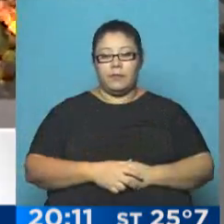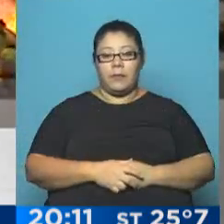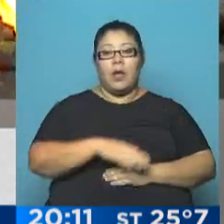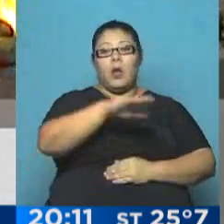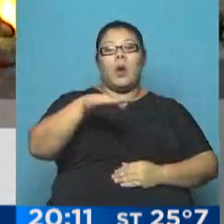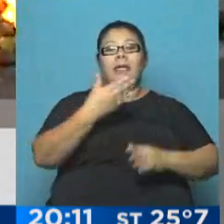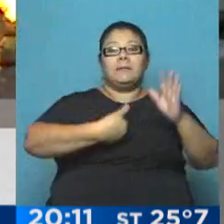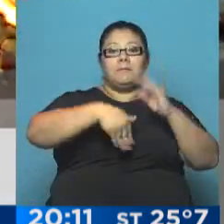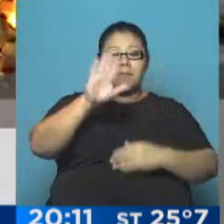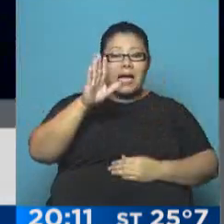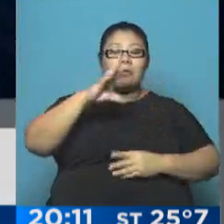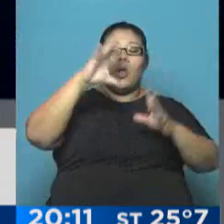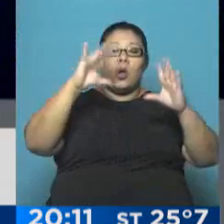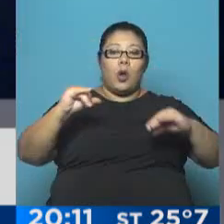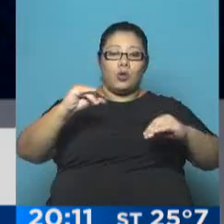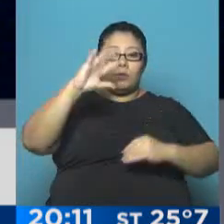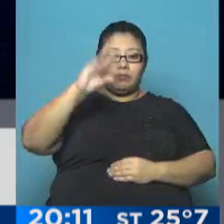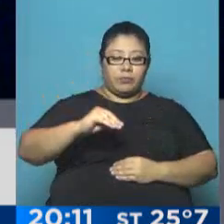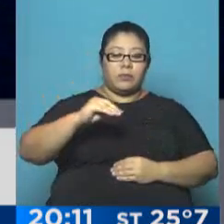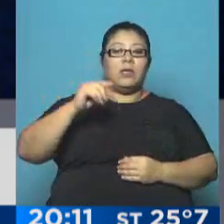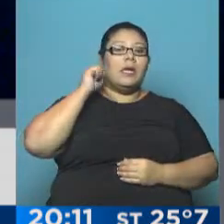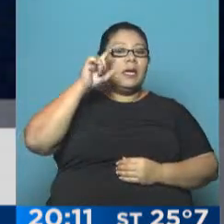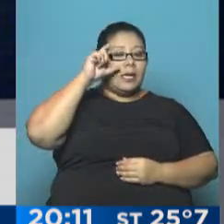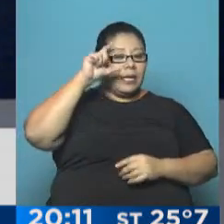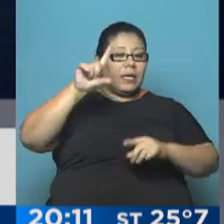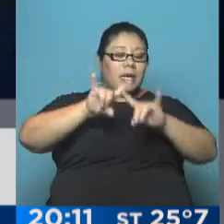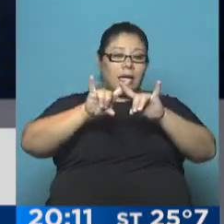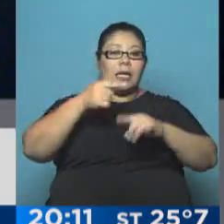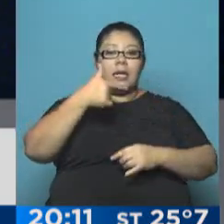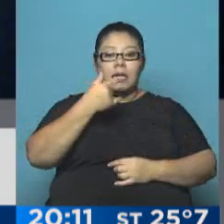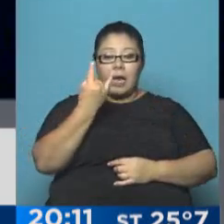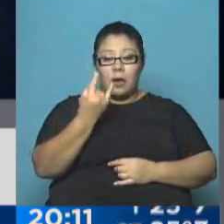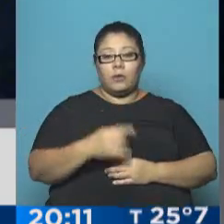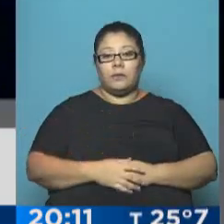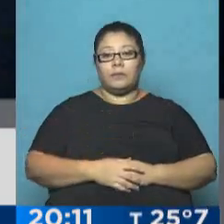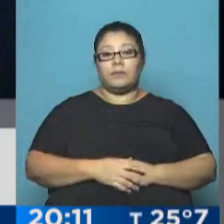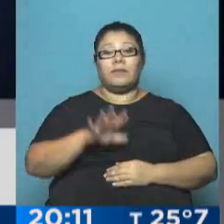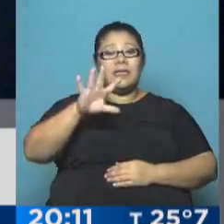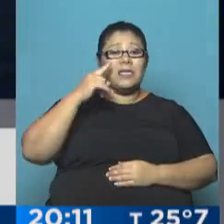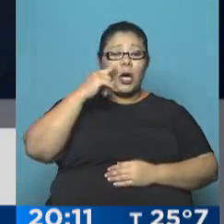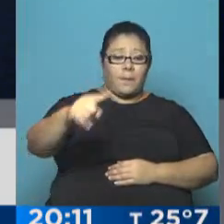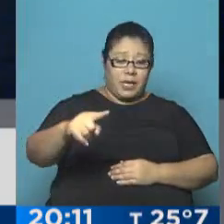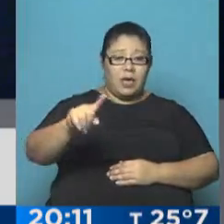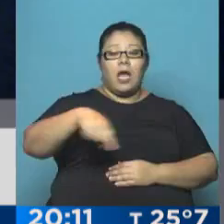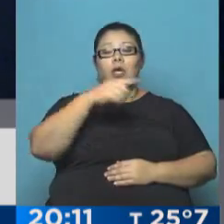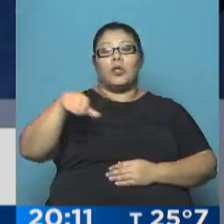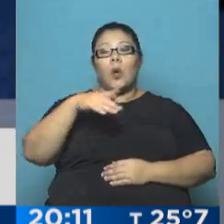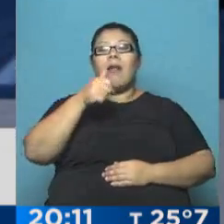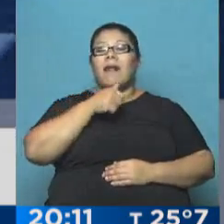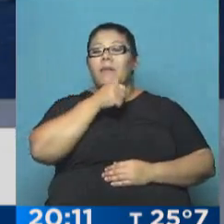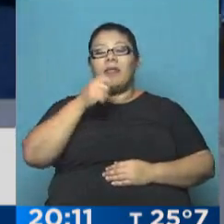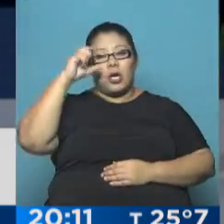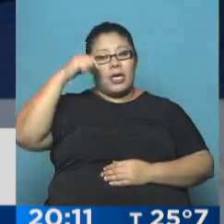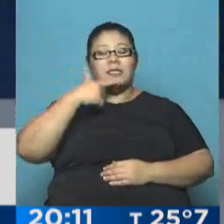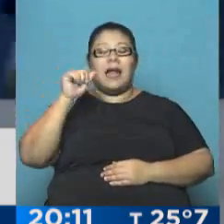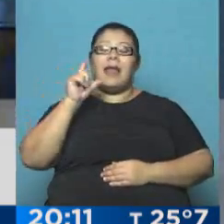más afectadas por los cortes de luz se encuentran Gleu, con casi 5.000 usuarios sin suministro, mientras que en Remedios de Escalada, Partido de Lanús,